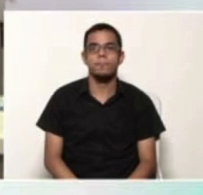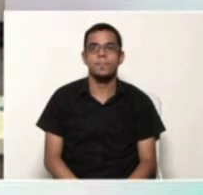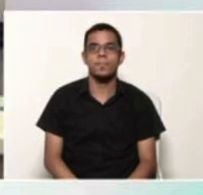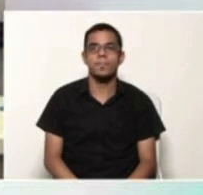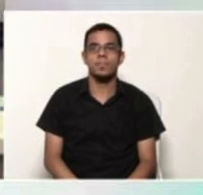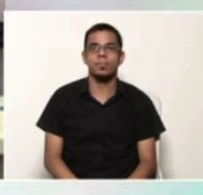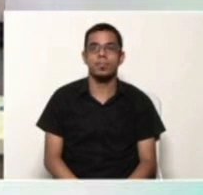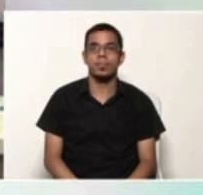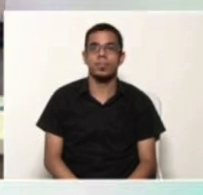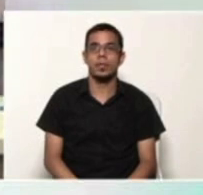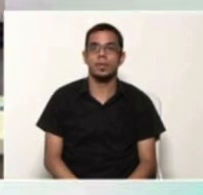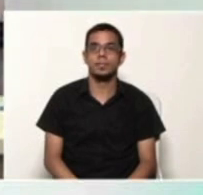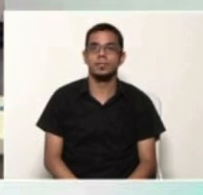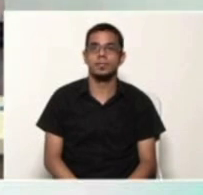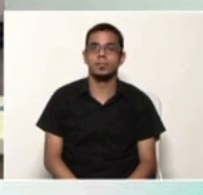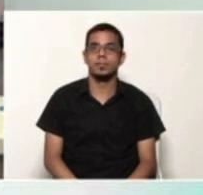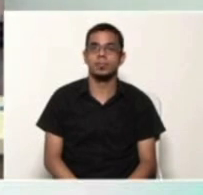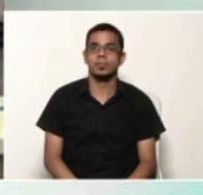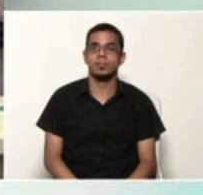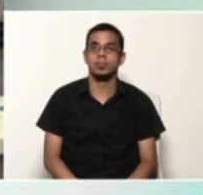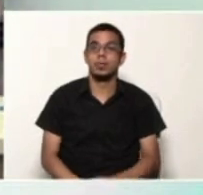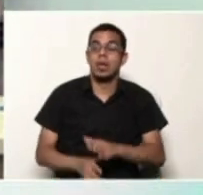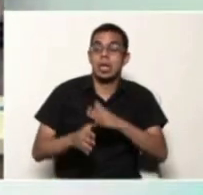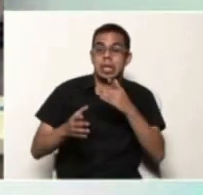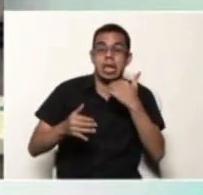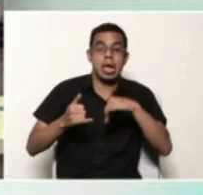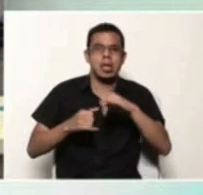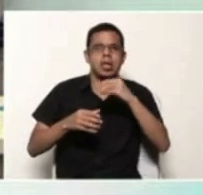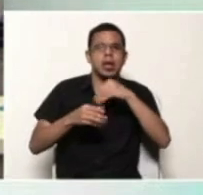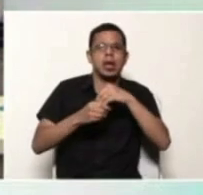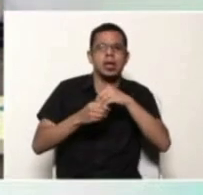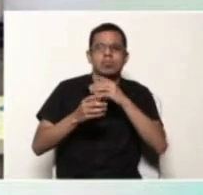23 cromosomas. Importante, femenino